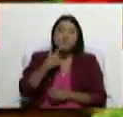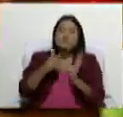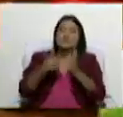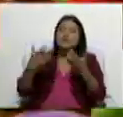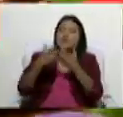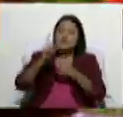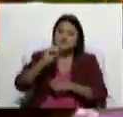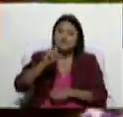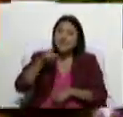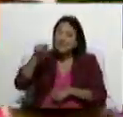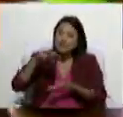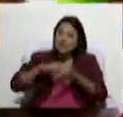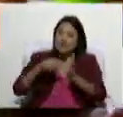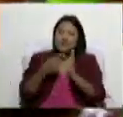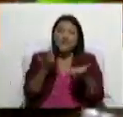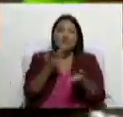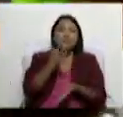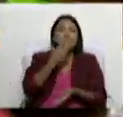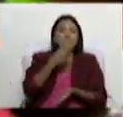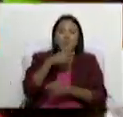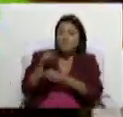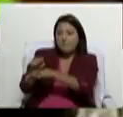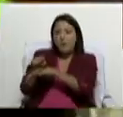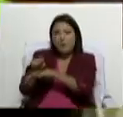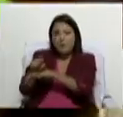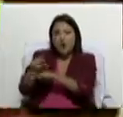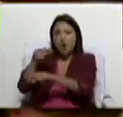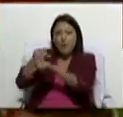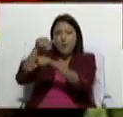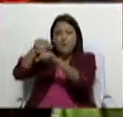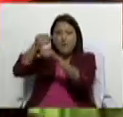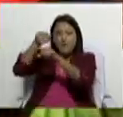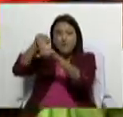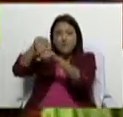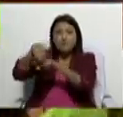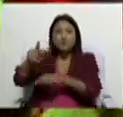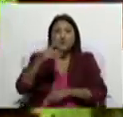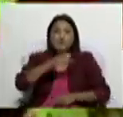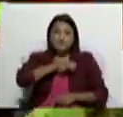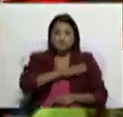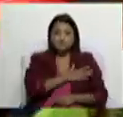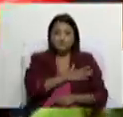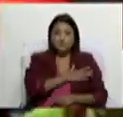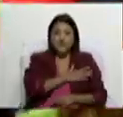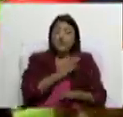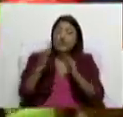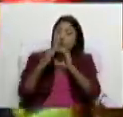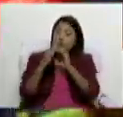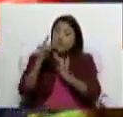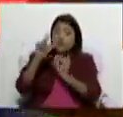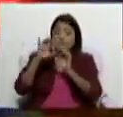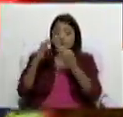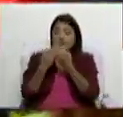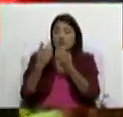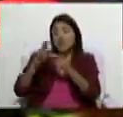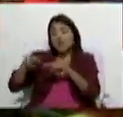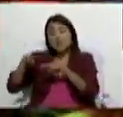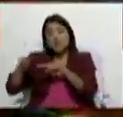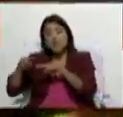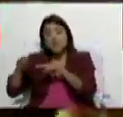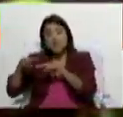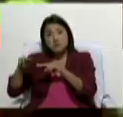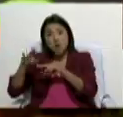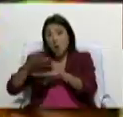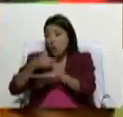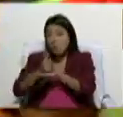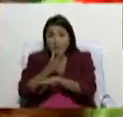guerra, pero no lo es. Son armas que caen, bombas que caen en hogares. Y ahí están los niños que no tienen